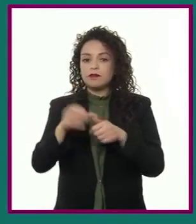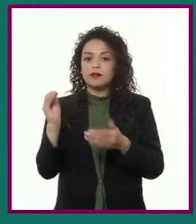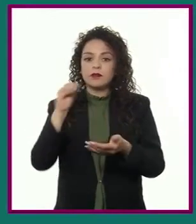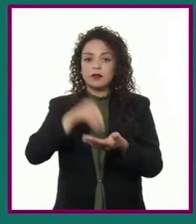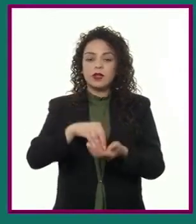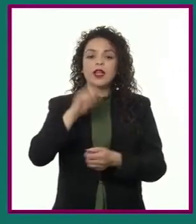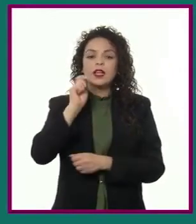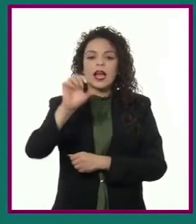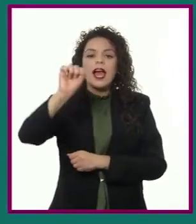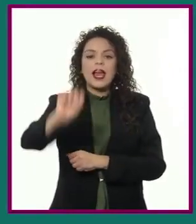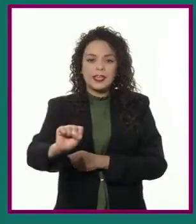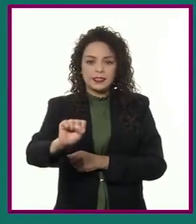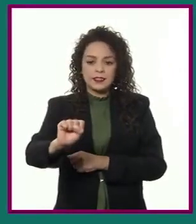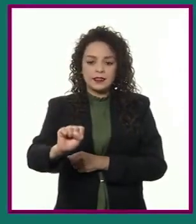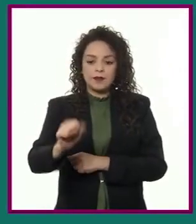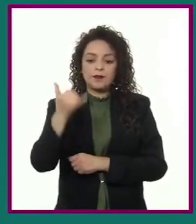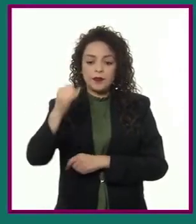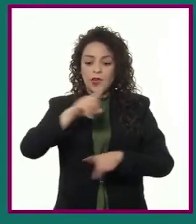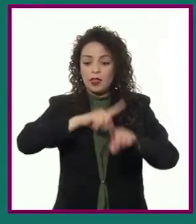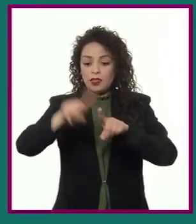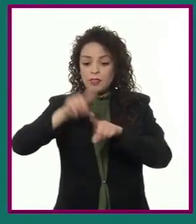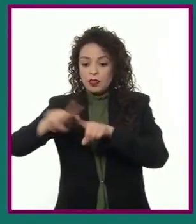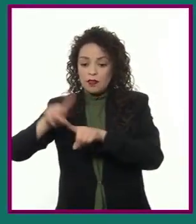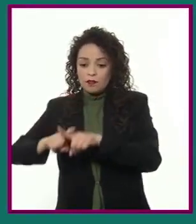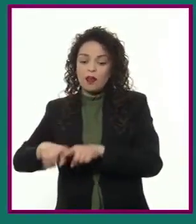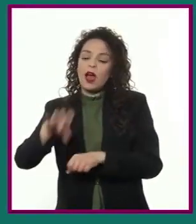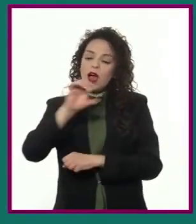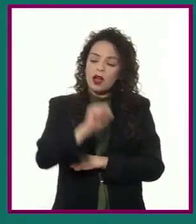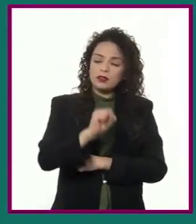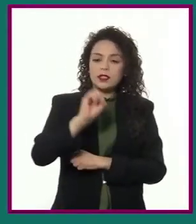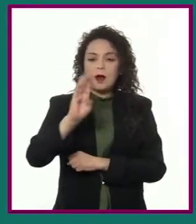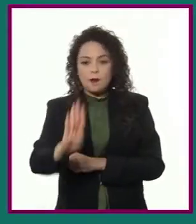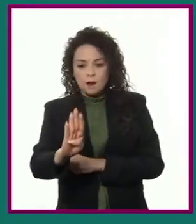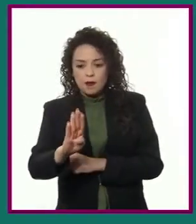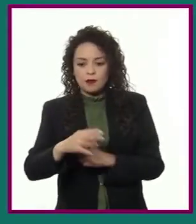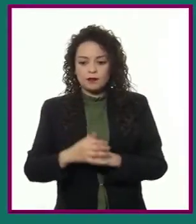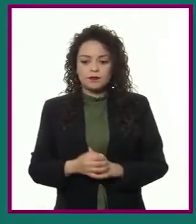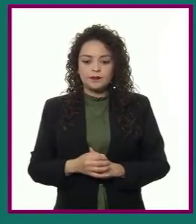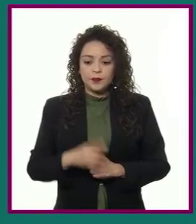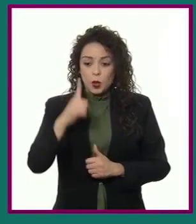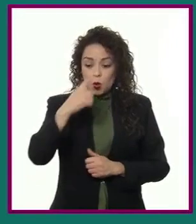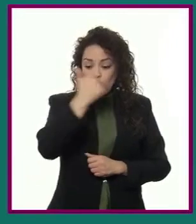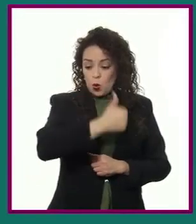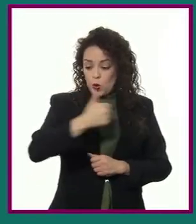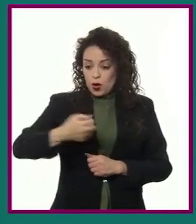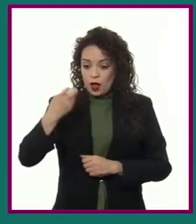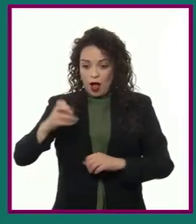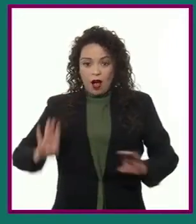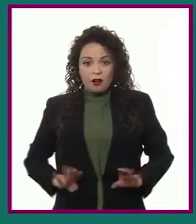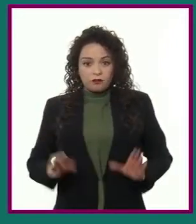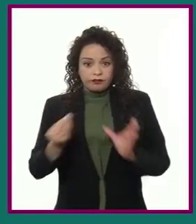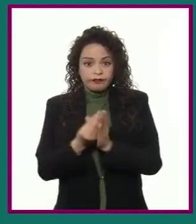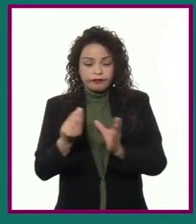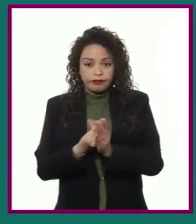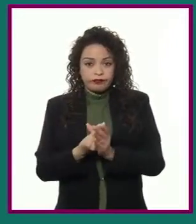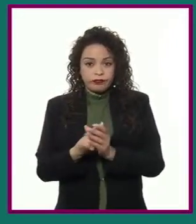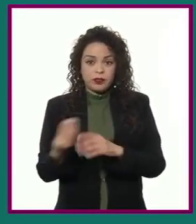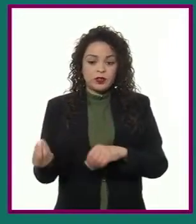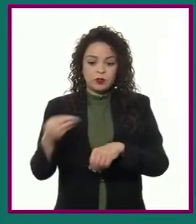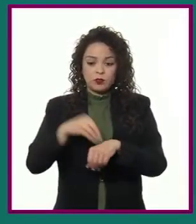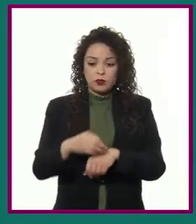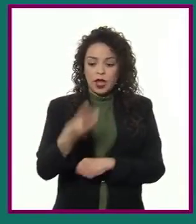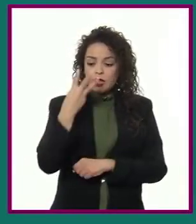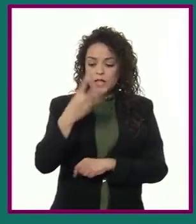y sus variedades barradas como SB. A cada una de estas clases se les clasifica en